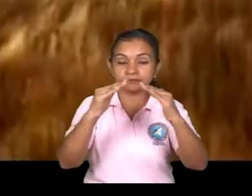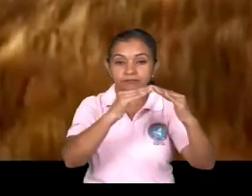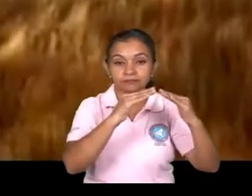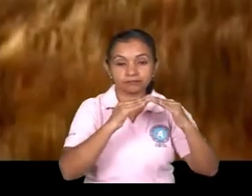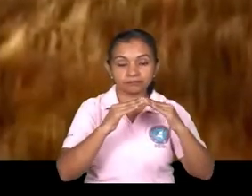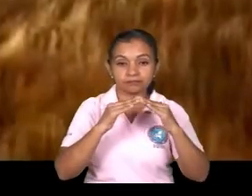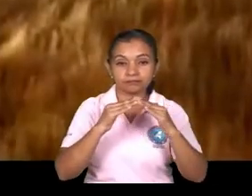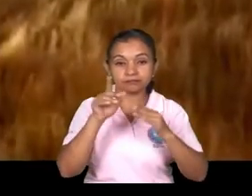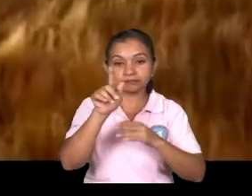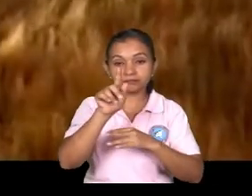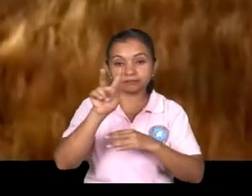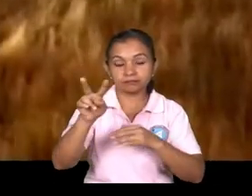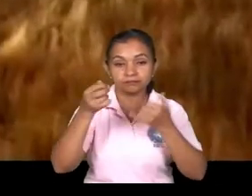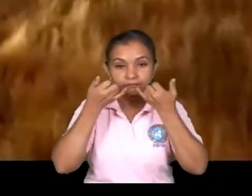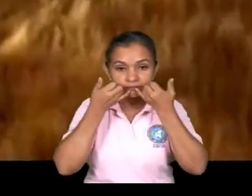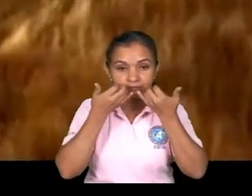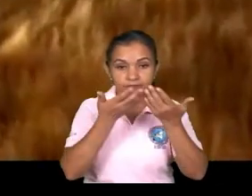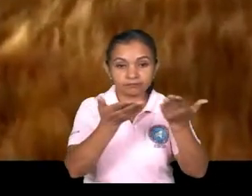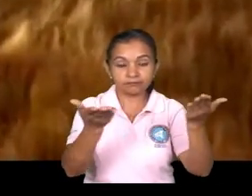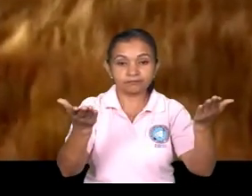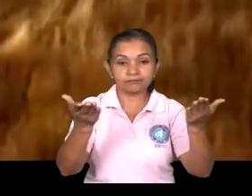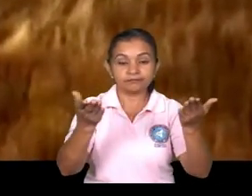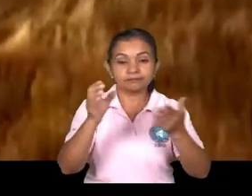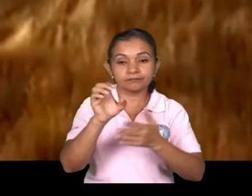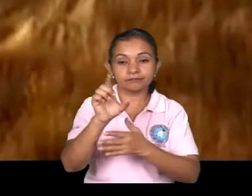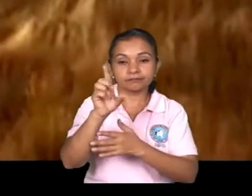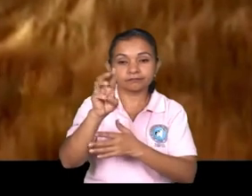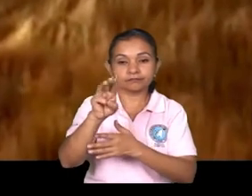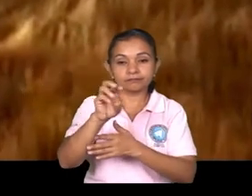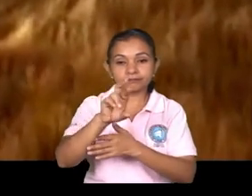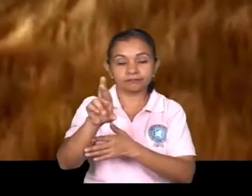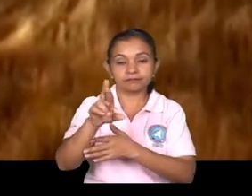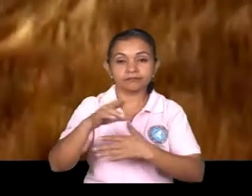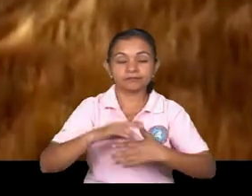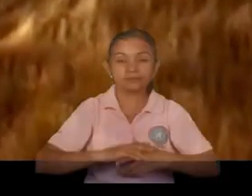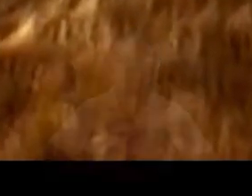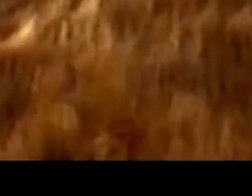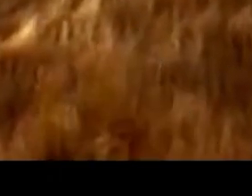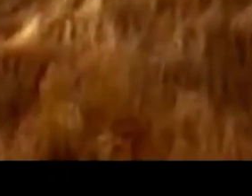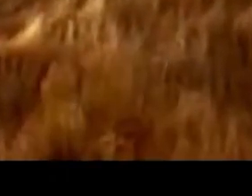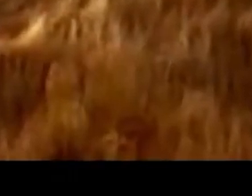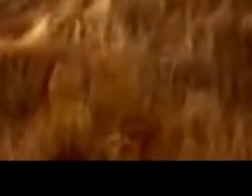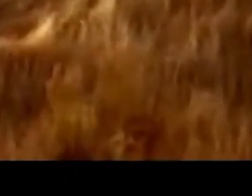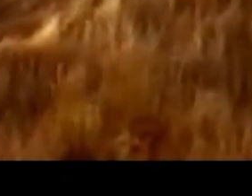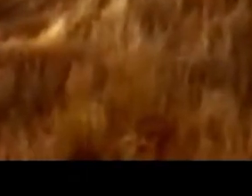Para el canal parlamentario les informó Elmer Marcia.